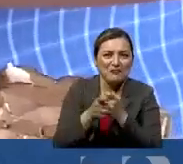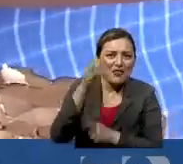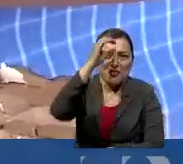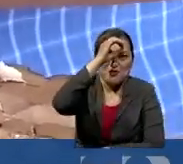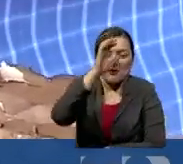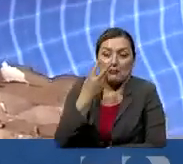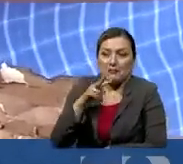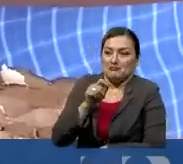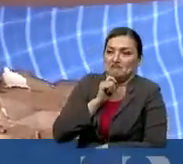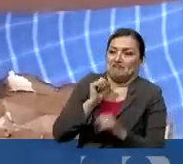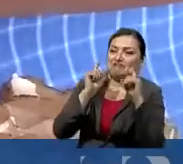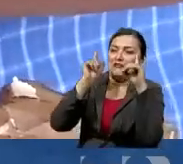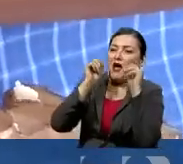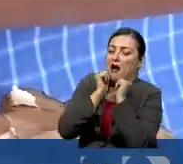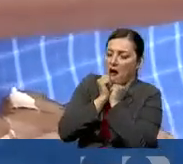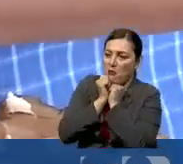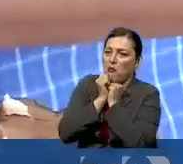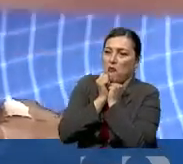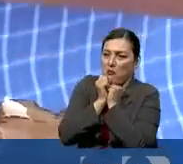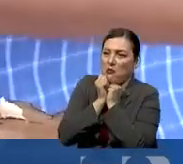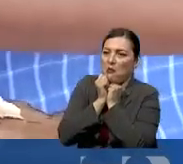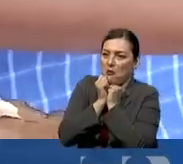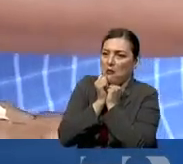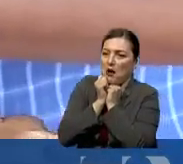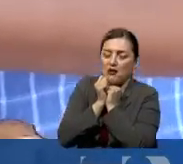nos queda más que admirar y lidiar con nuestro asombro.